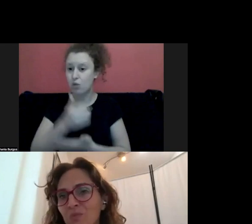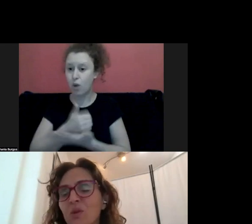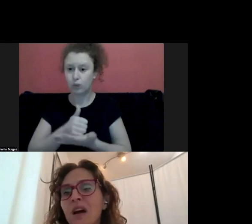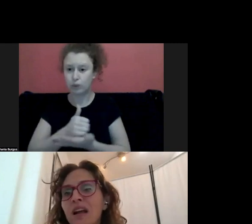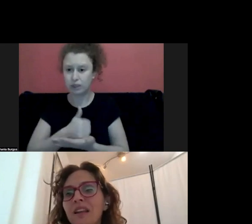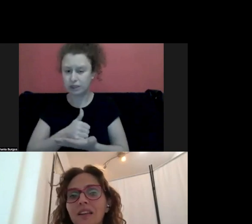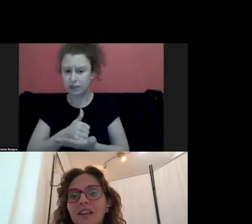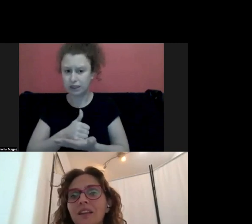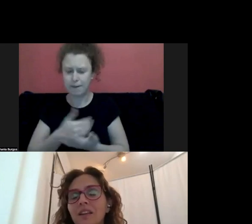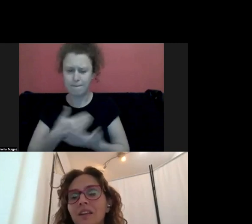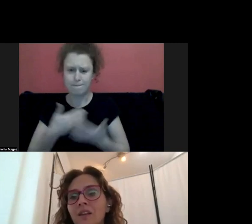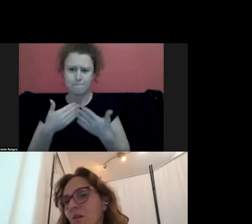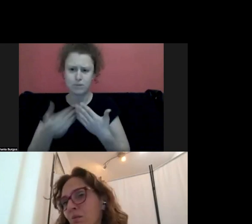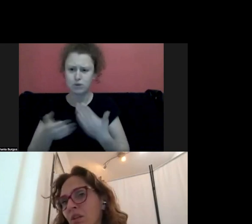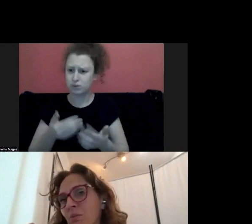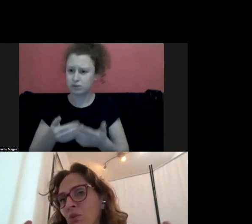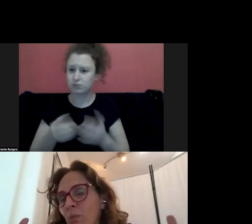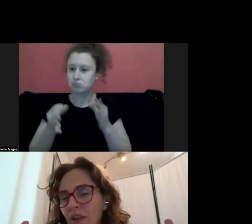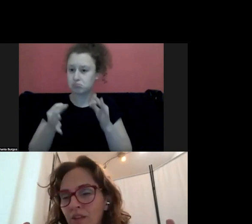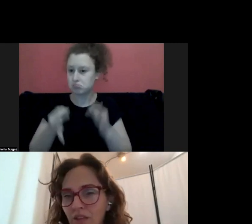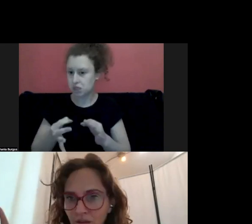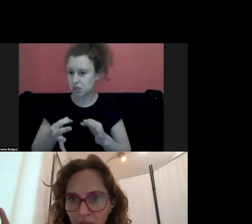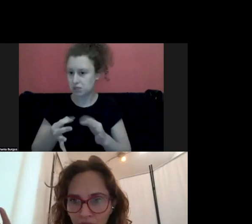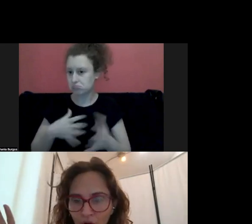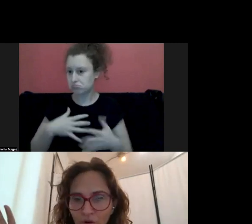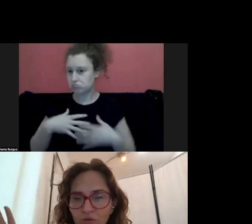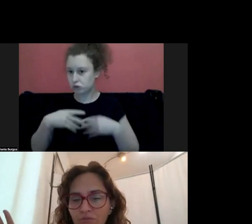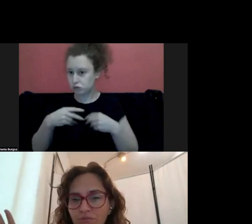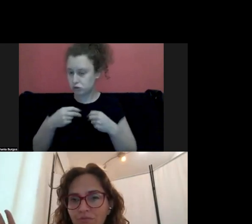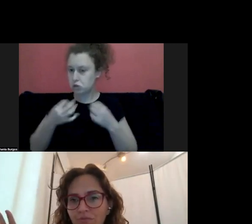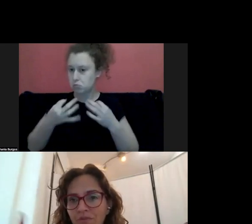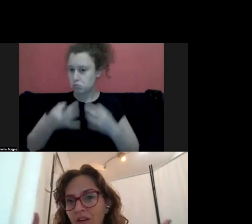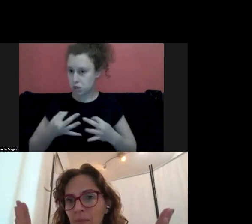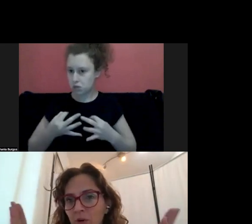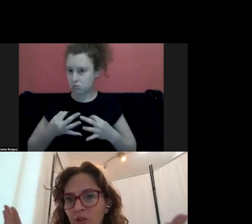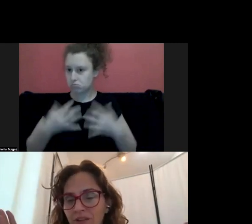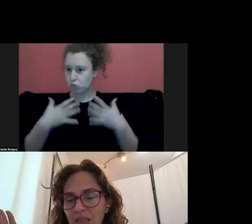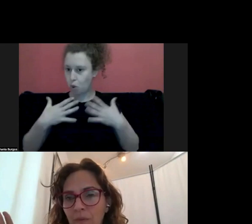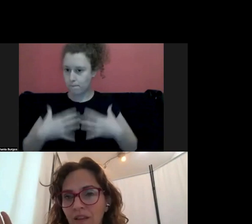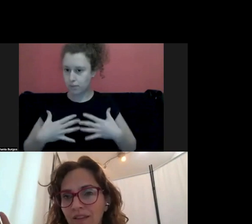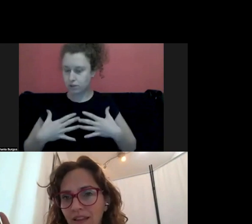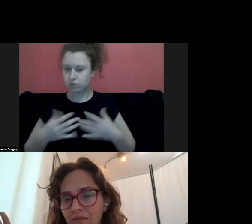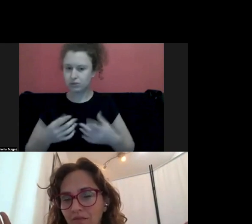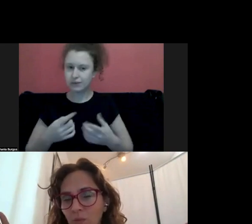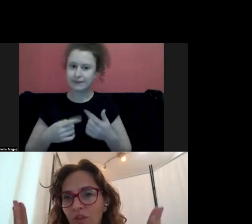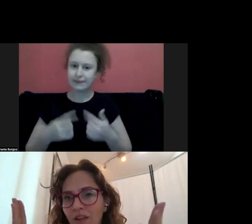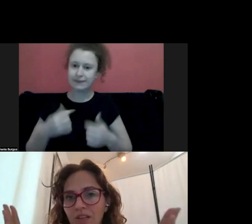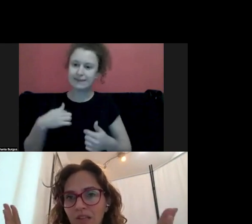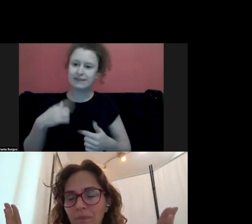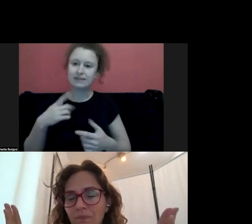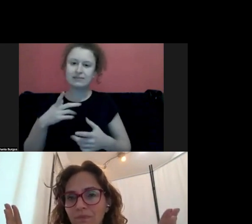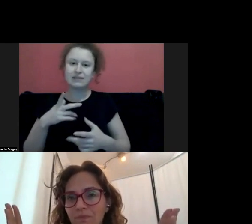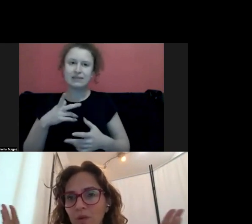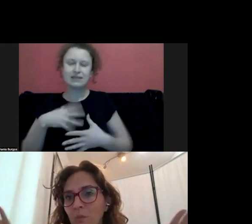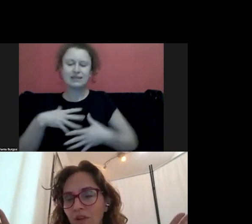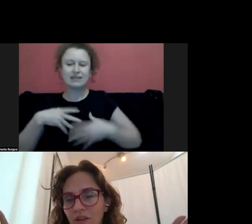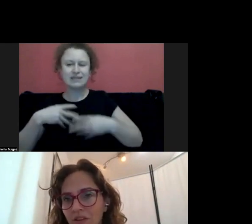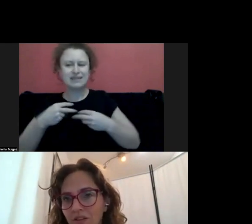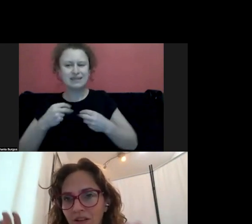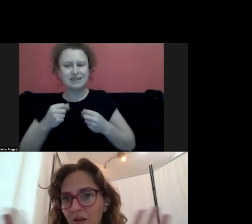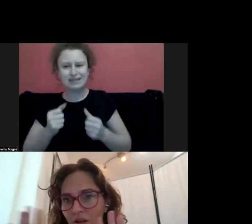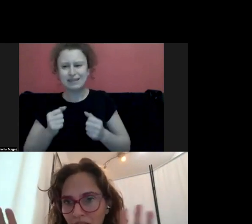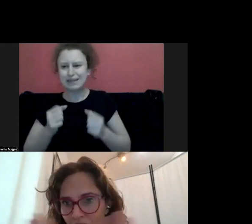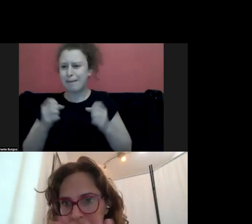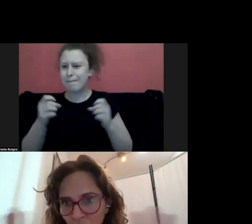me sentí muy mal, y porque no podía ser que mi hijo fuera una persona discapacitada, no podía ser, no podía